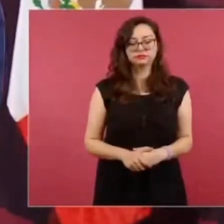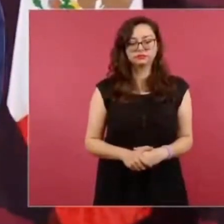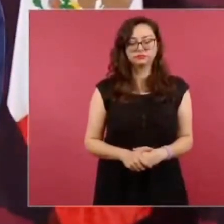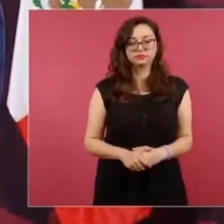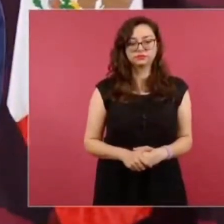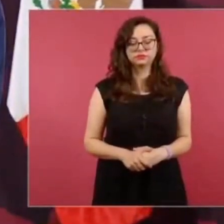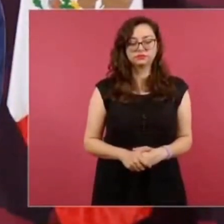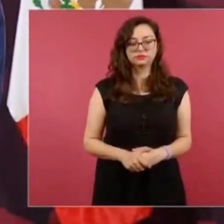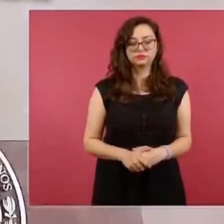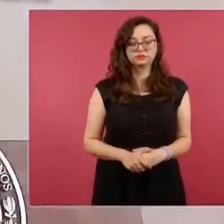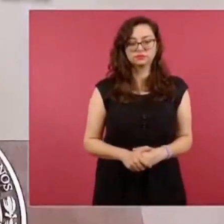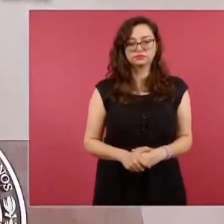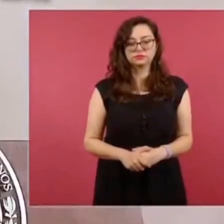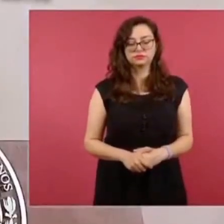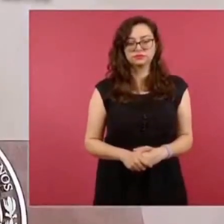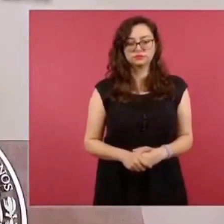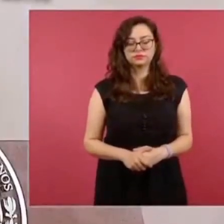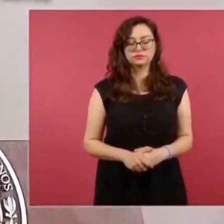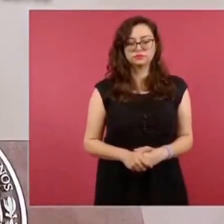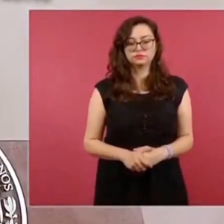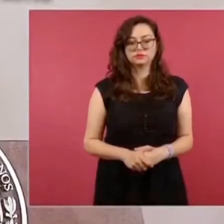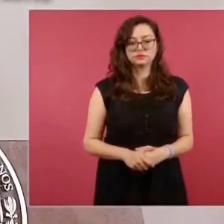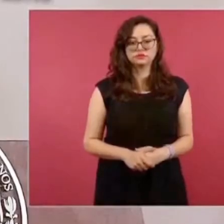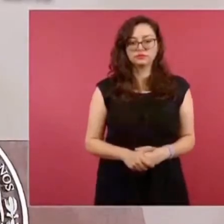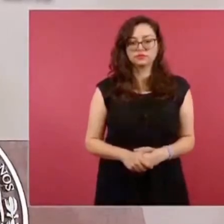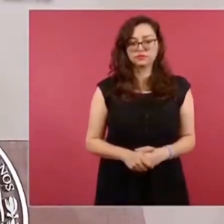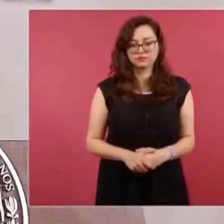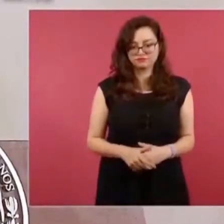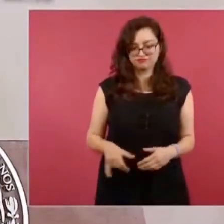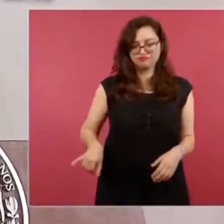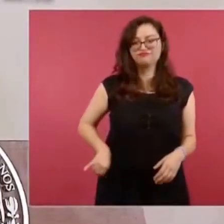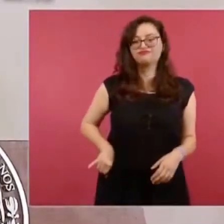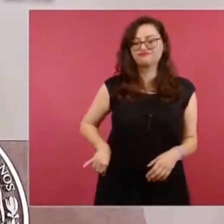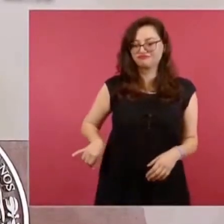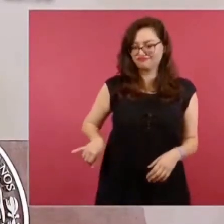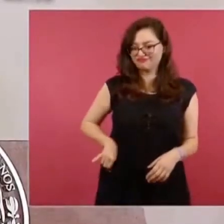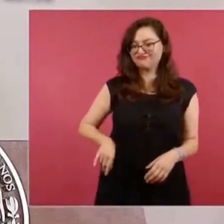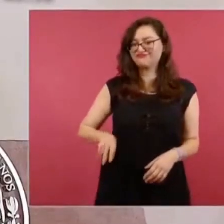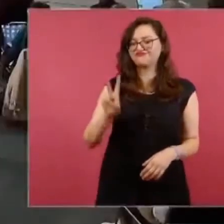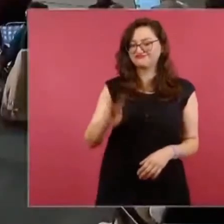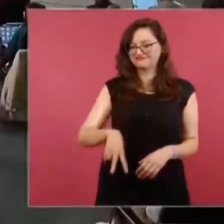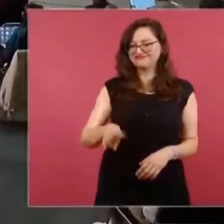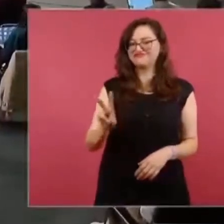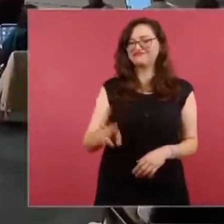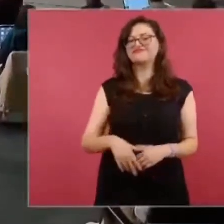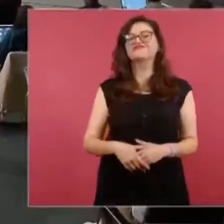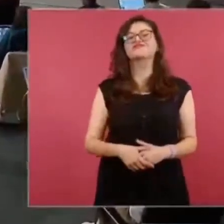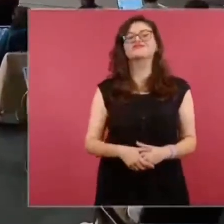Es interesante, ¿no?, lo que estamos viviendo.